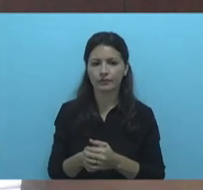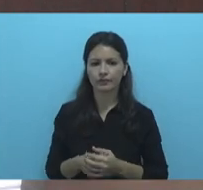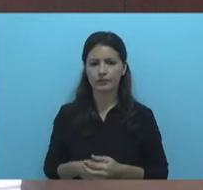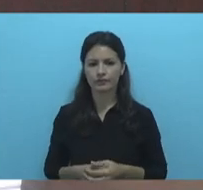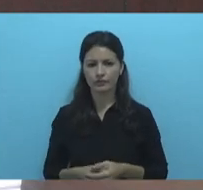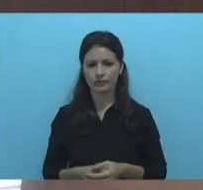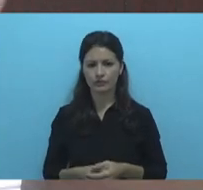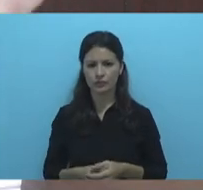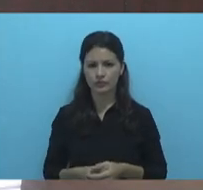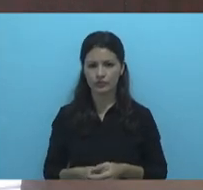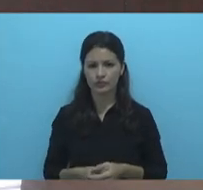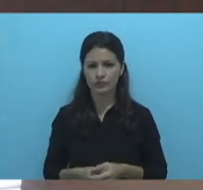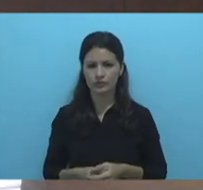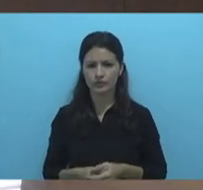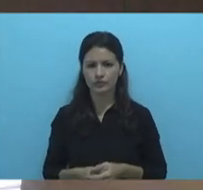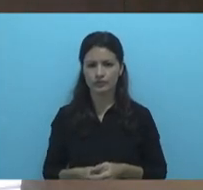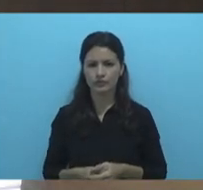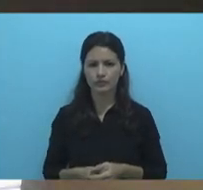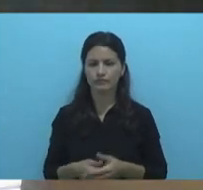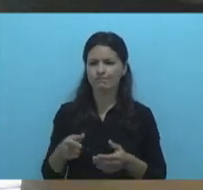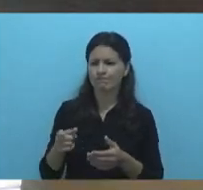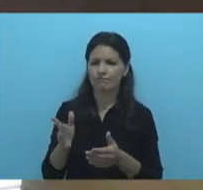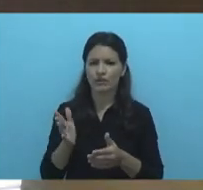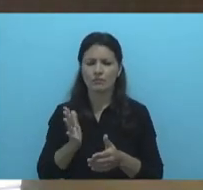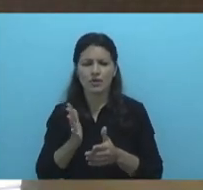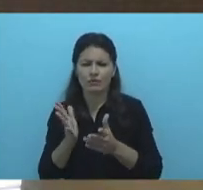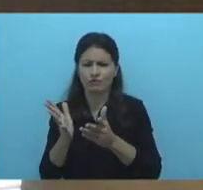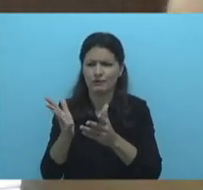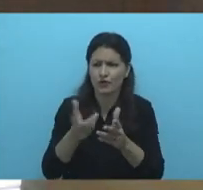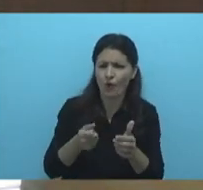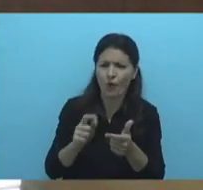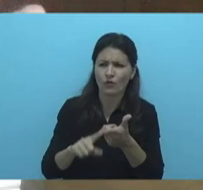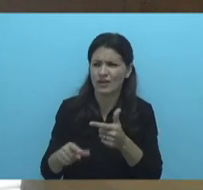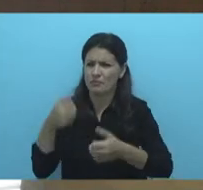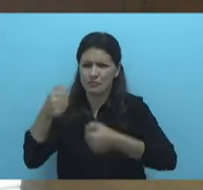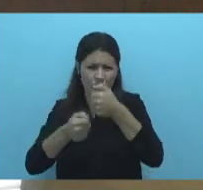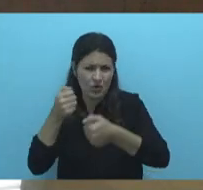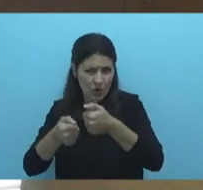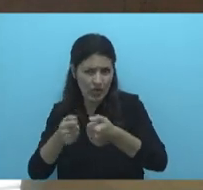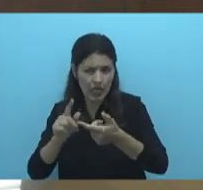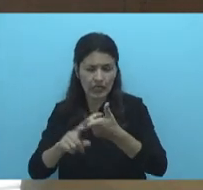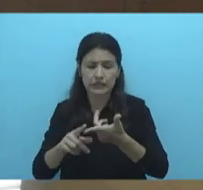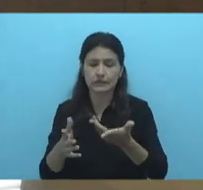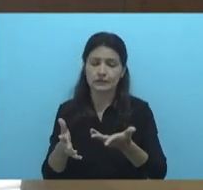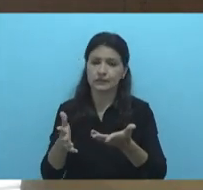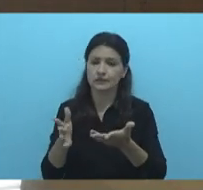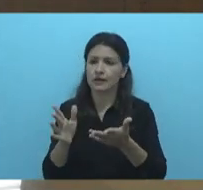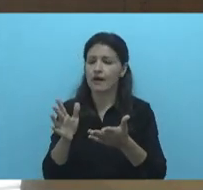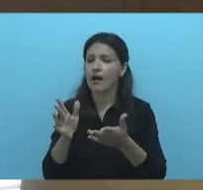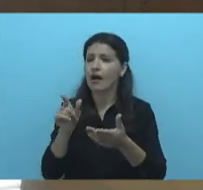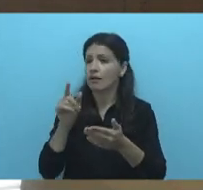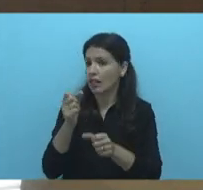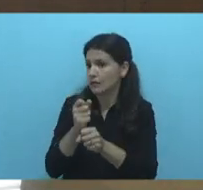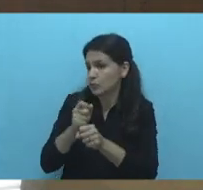nota, de no sufrir un asalto, de que no le roben los equipos y que no se vea coartada la libertad de